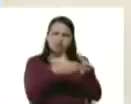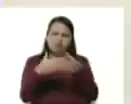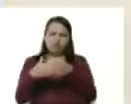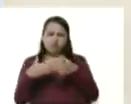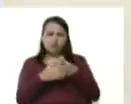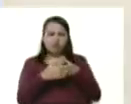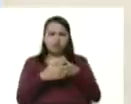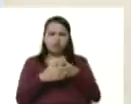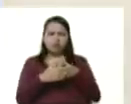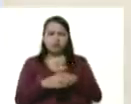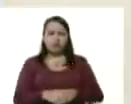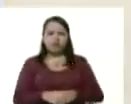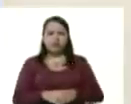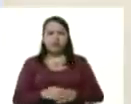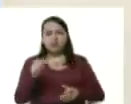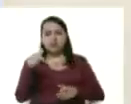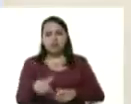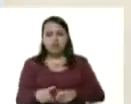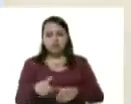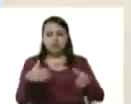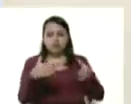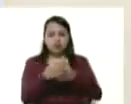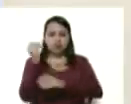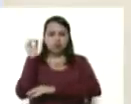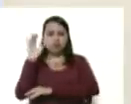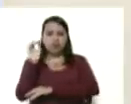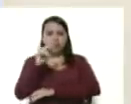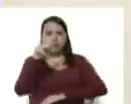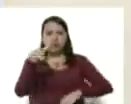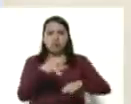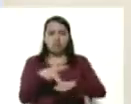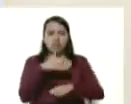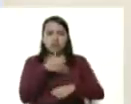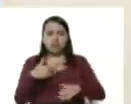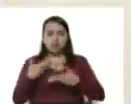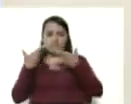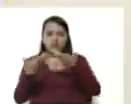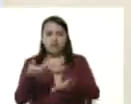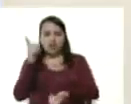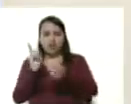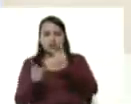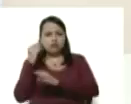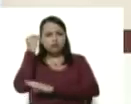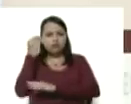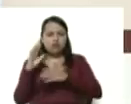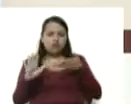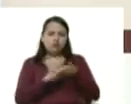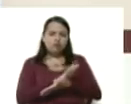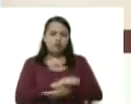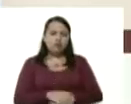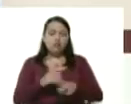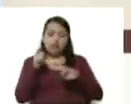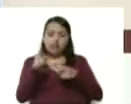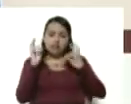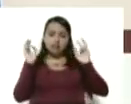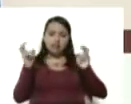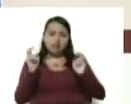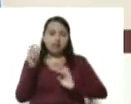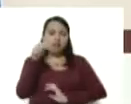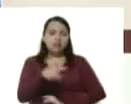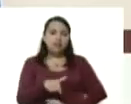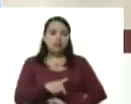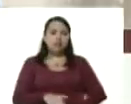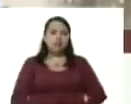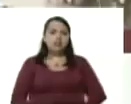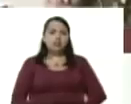Y hoy, desde el Poder Legislativo, queremos nosotros manifestar algunas consideraciones sobre el particular. Aquí,